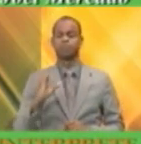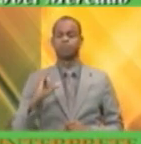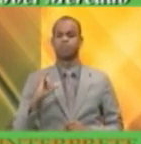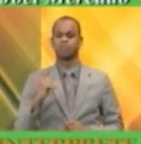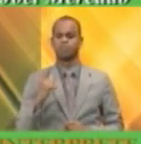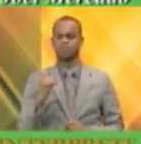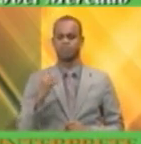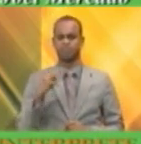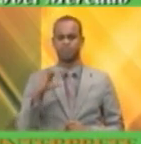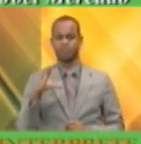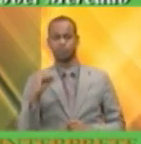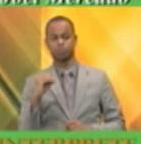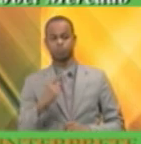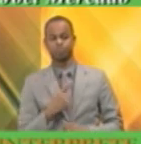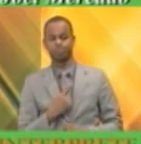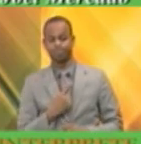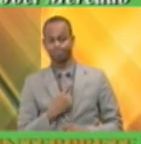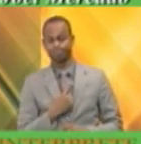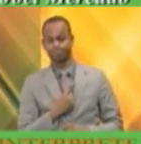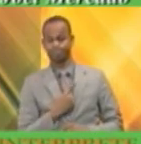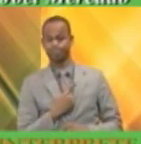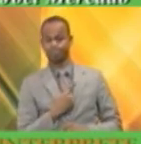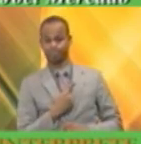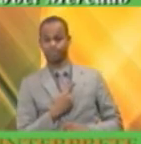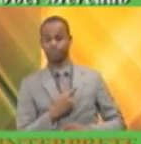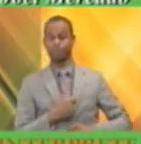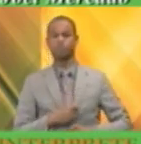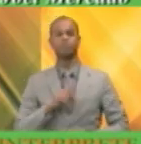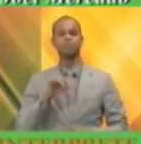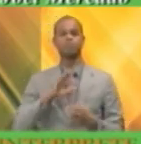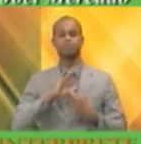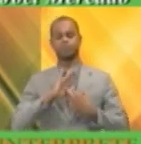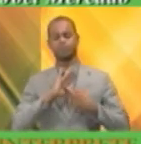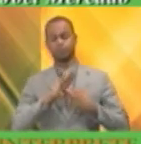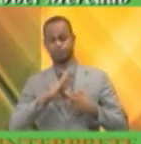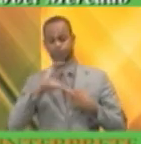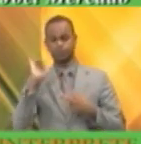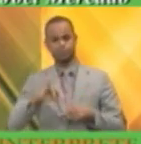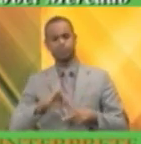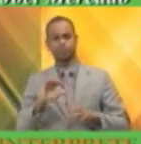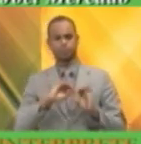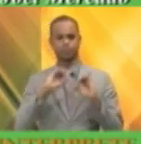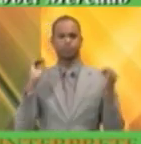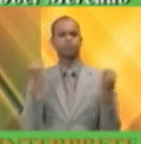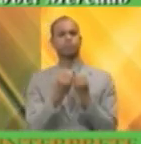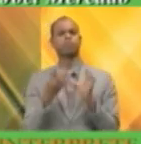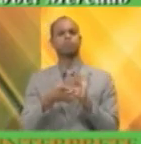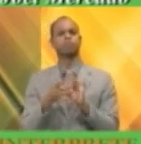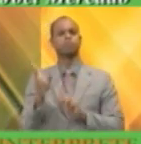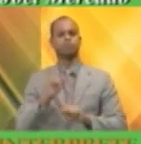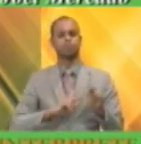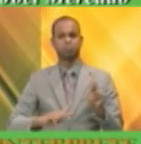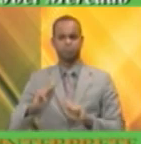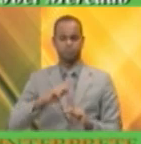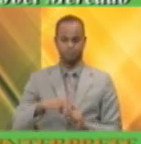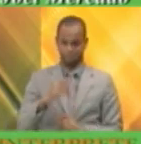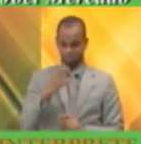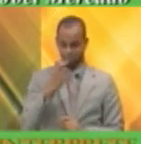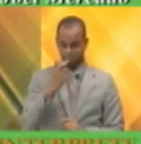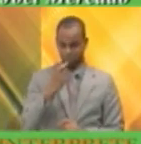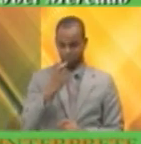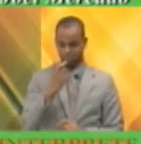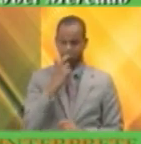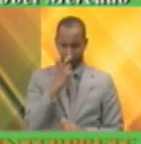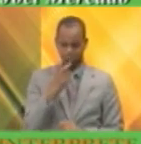Ciclismo. Sí. Bien. Pues sí, entonces tenía representación a través de esa organización de personas ciegas, hacía presencia, pero